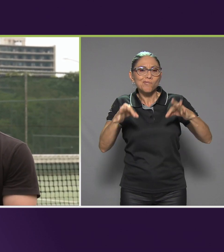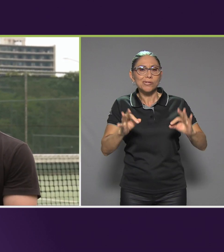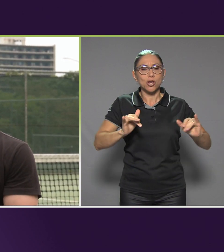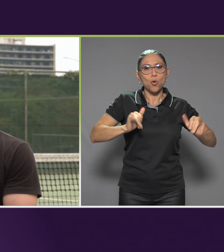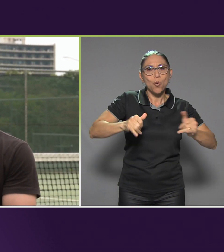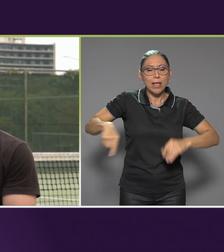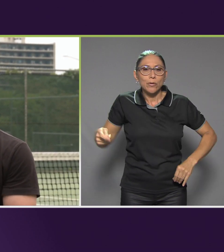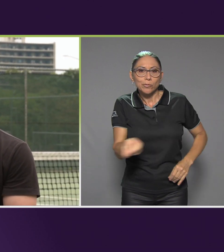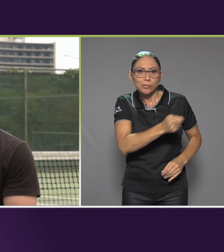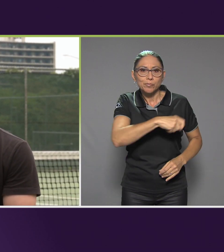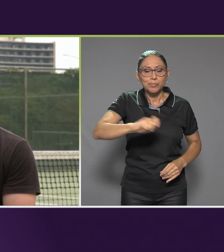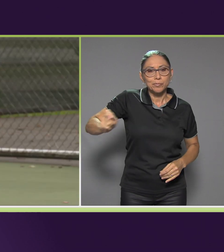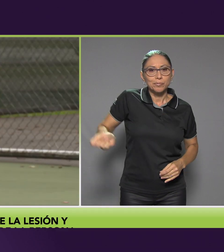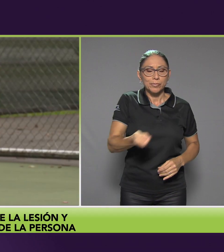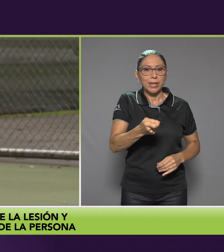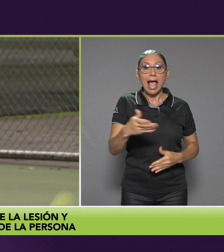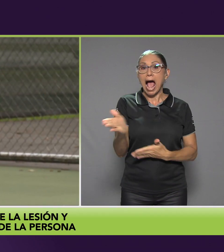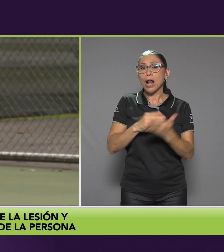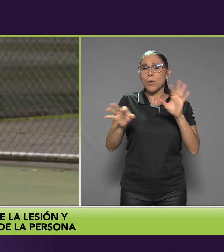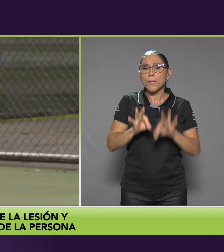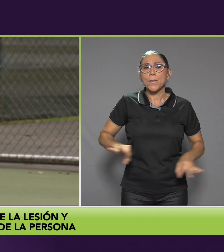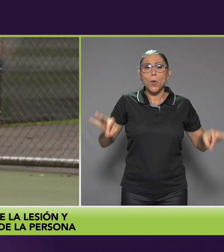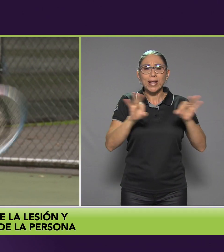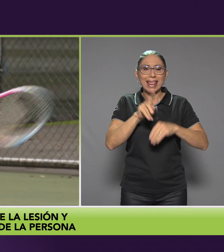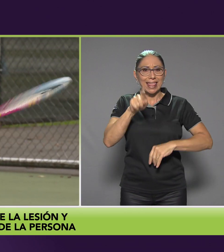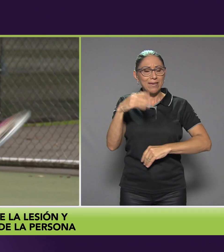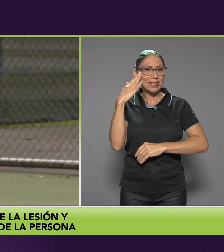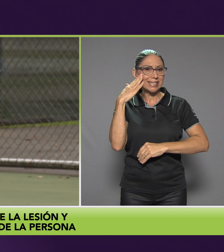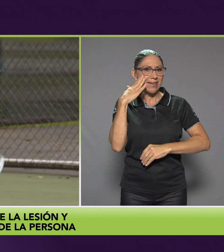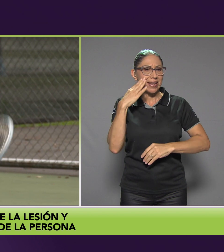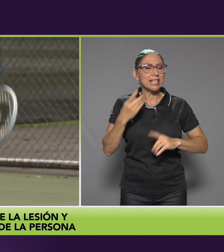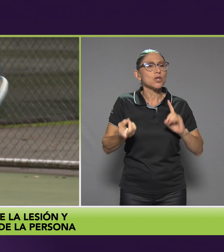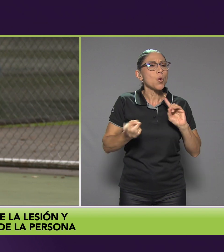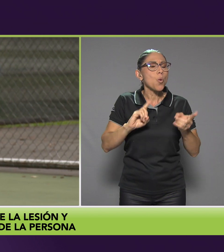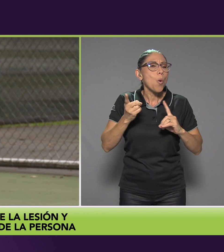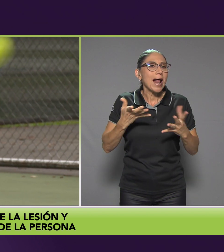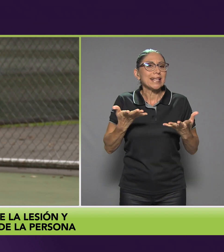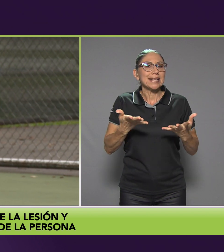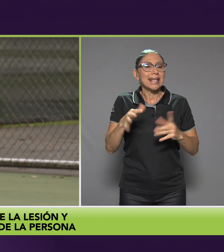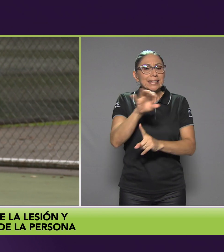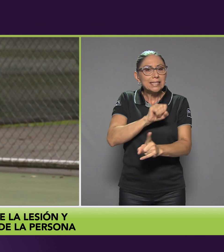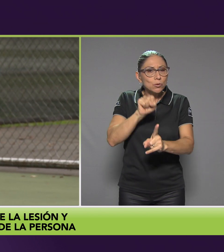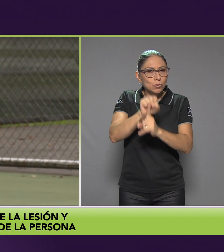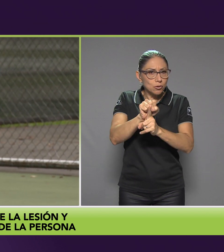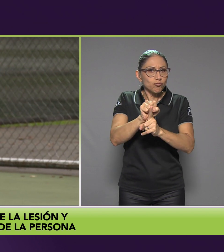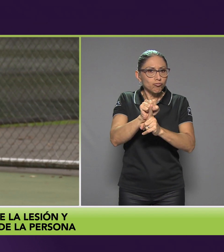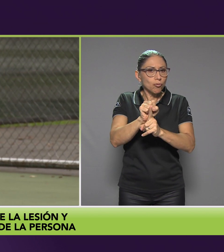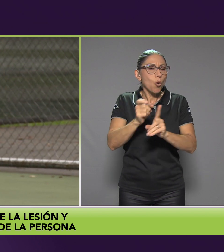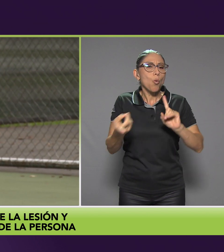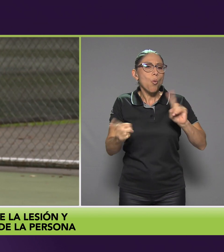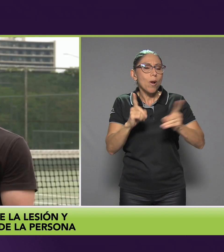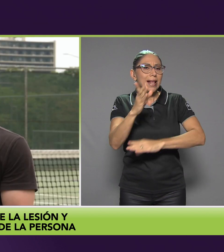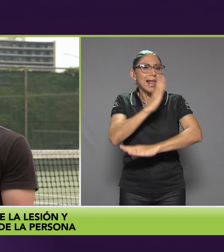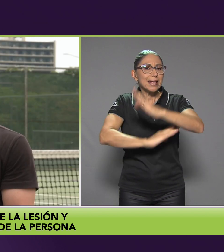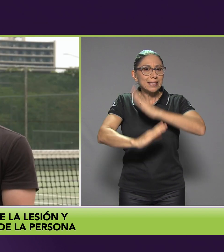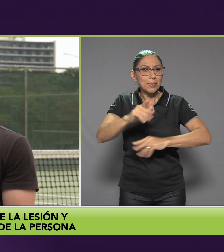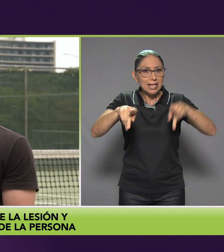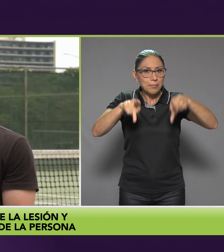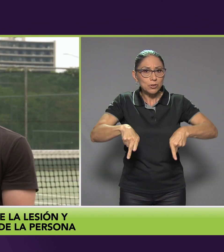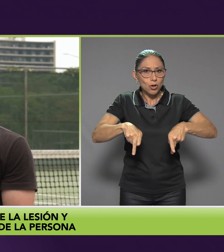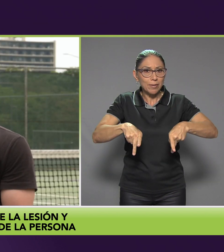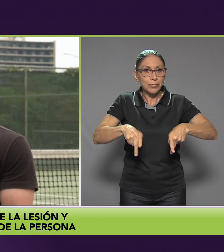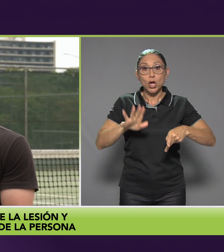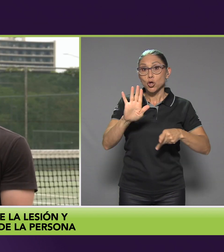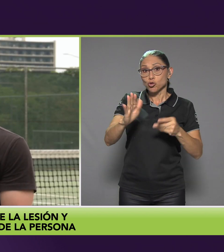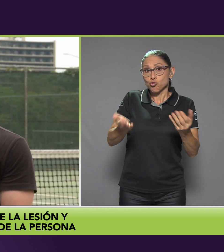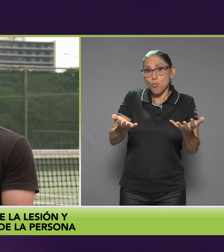que tenemos que tener en cuenta es la lesión o la discapacidad que tenga la persona, el peso, la altura, y